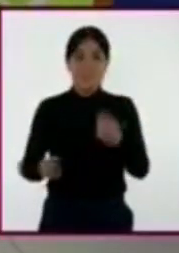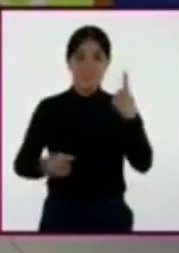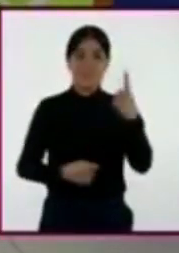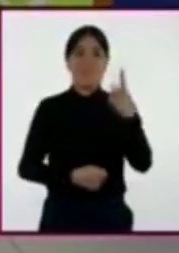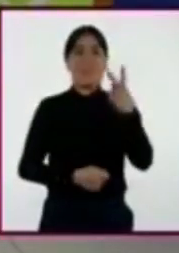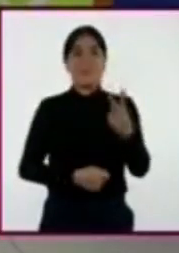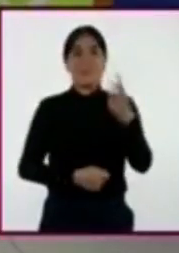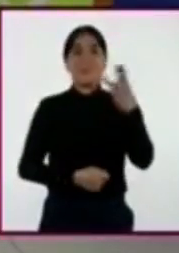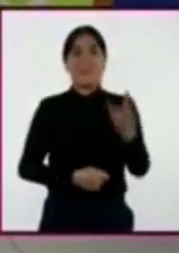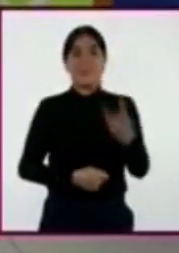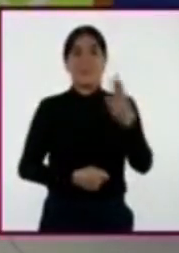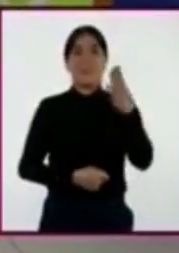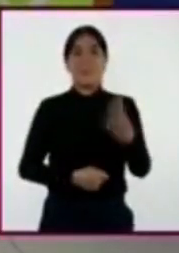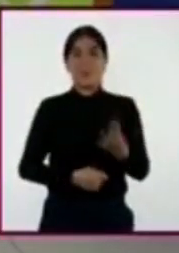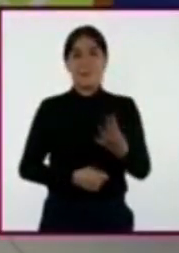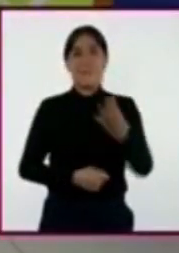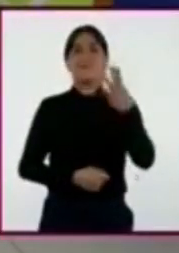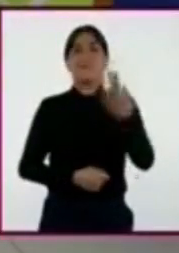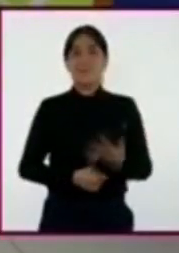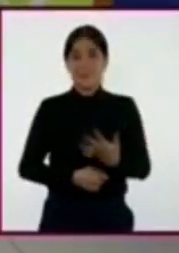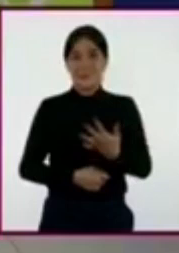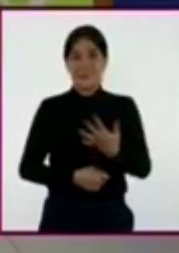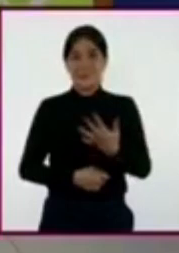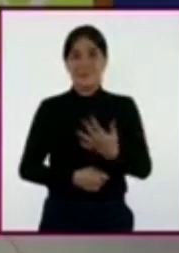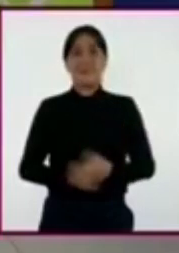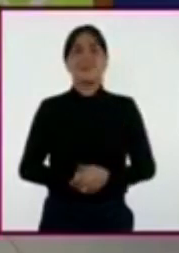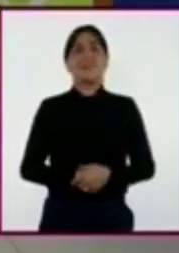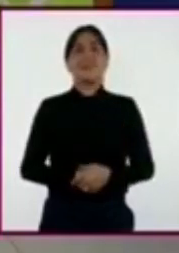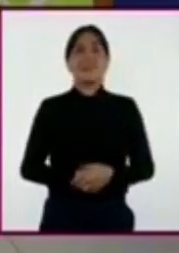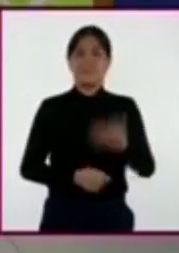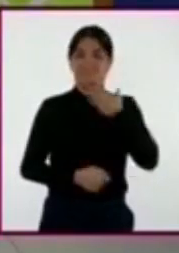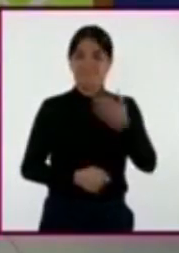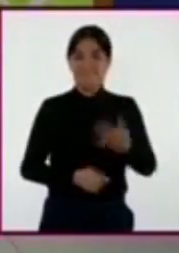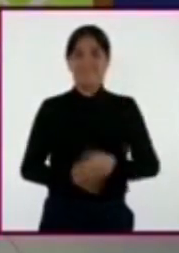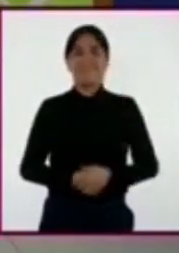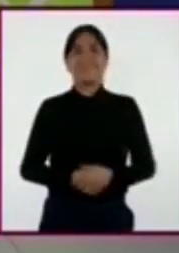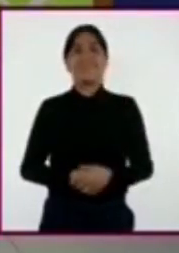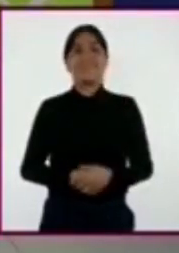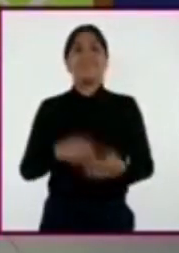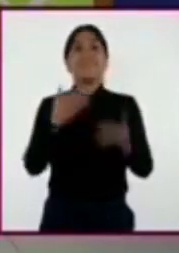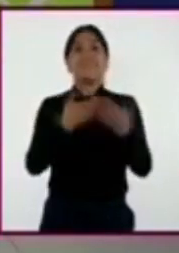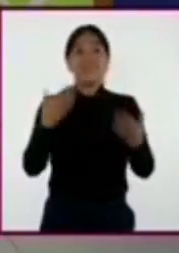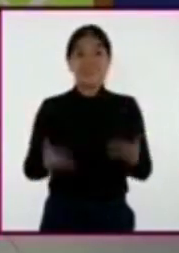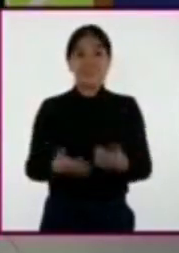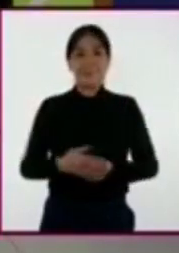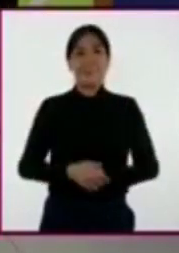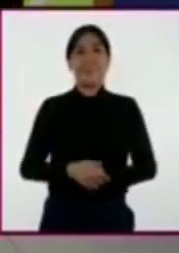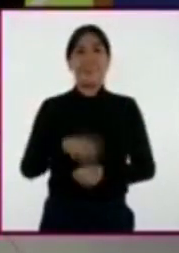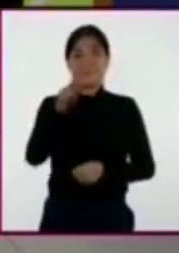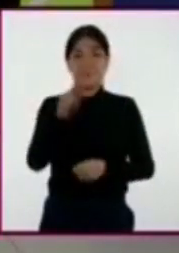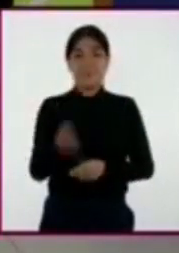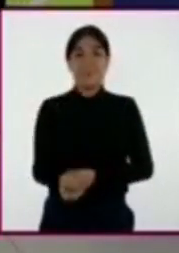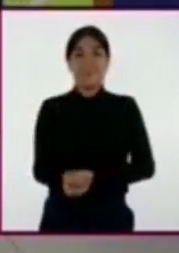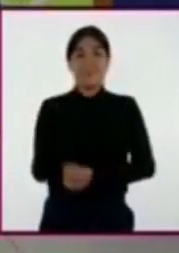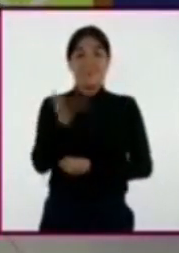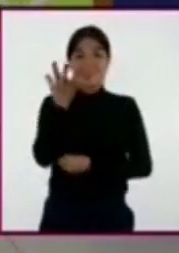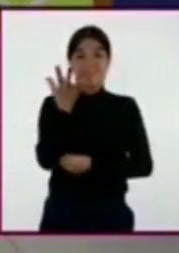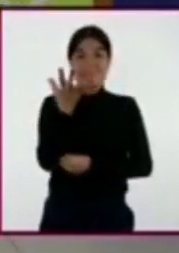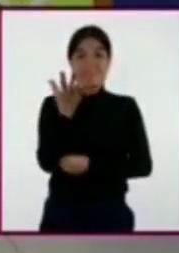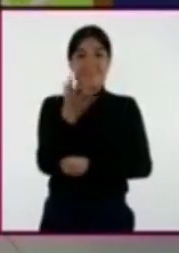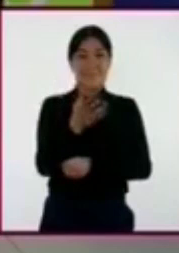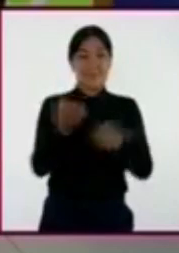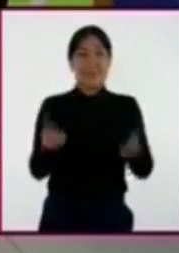1, 2, 3, 4, 5. Muy bien. Ahora vas a lanzar con una mano